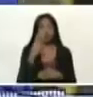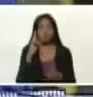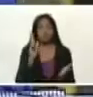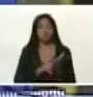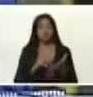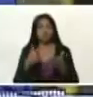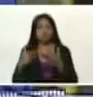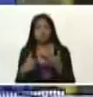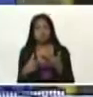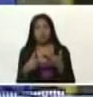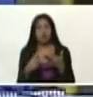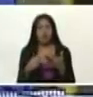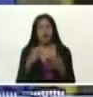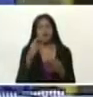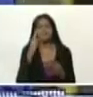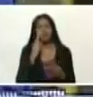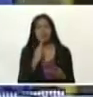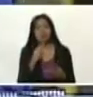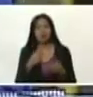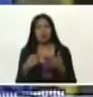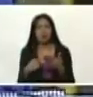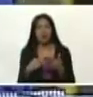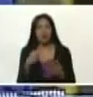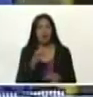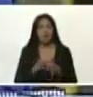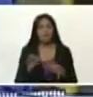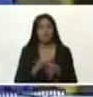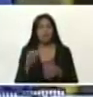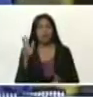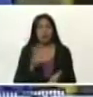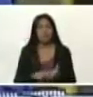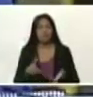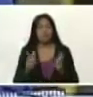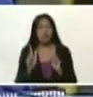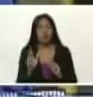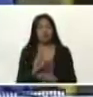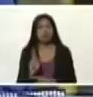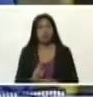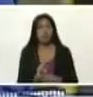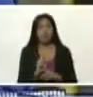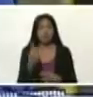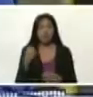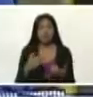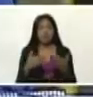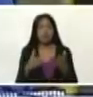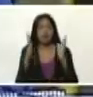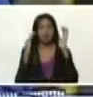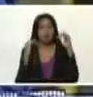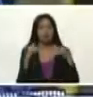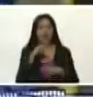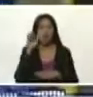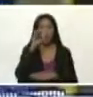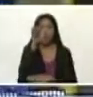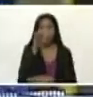aprobarte recursos en Bolívares, en Petro, Pepe. Aprobarte los recursos para atender a los barrios.